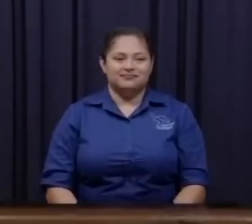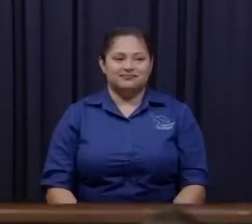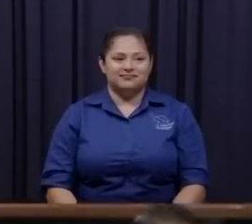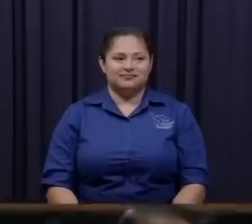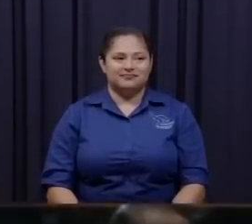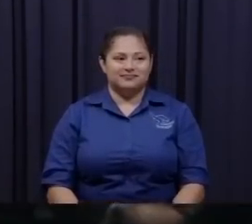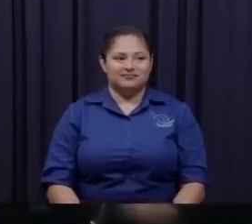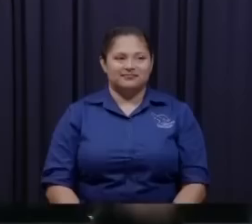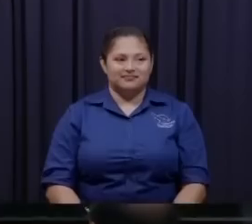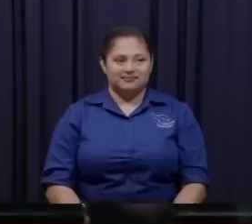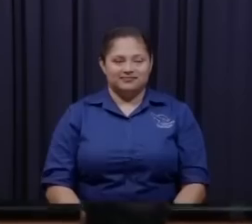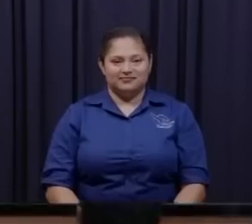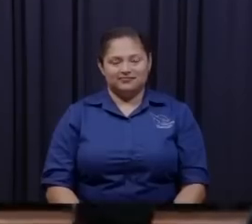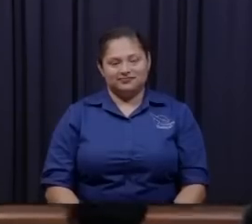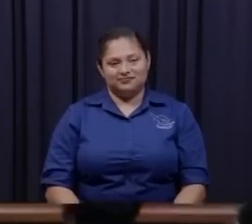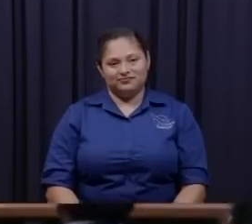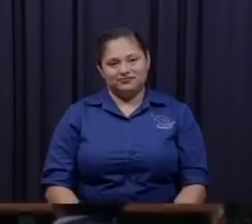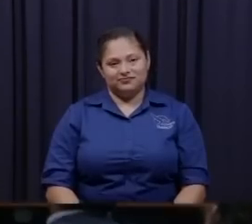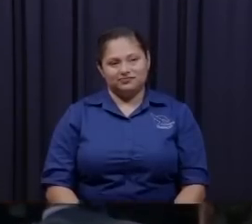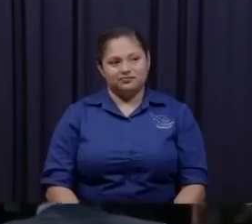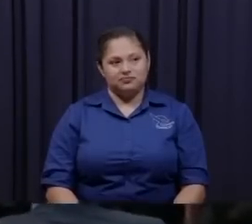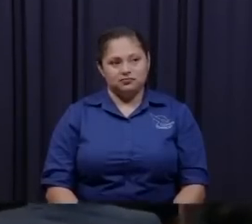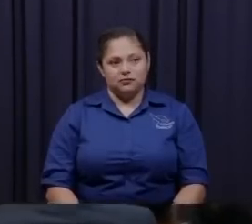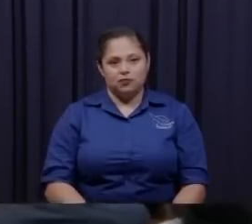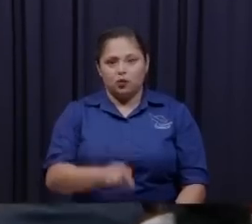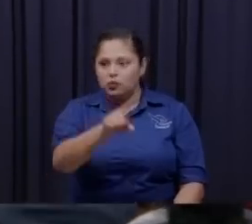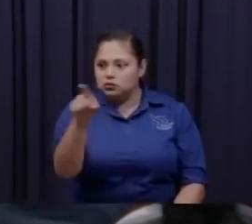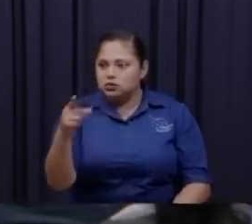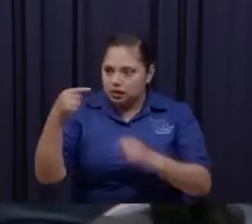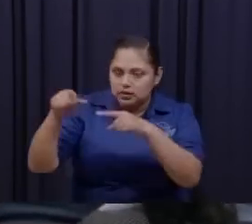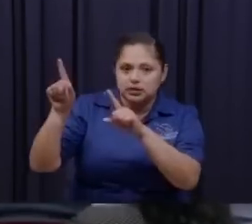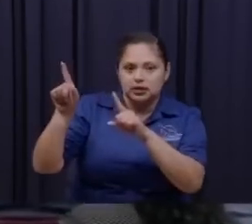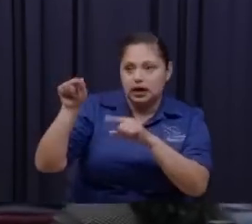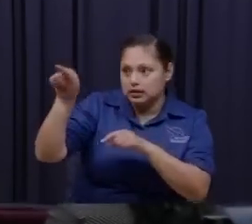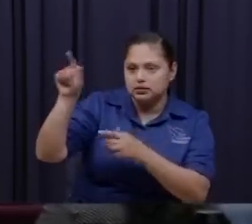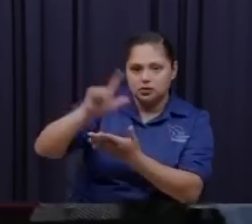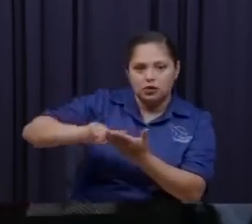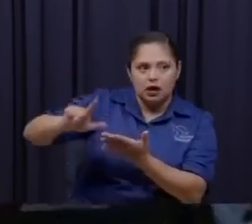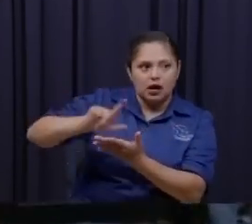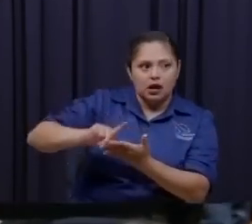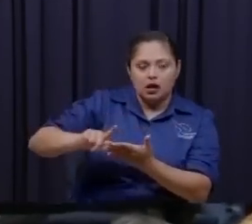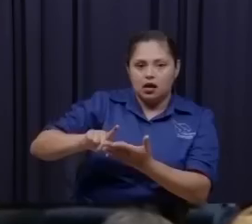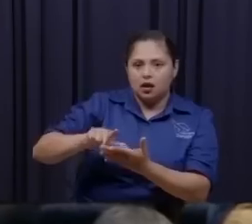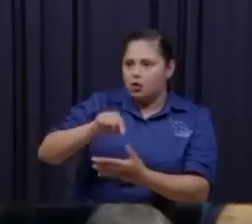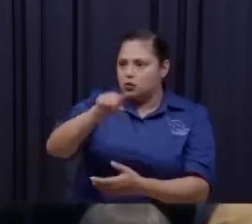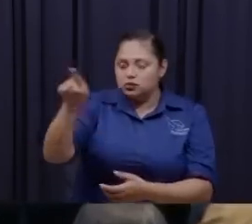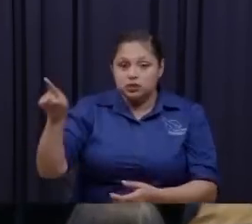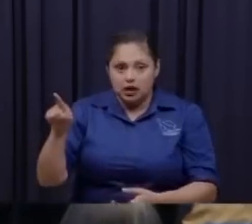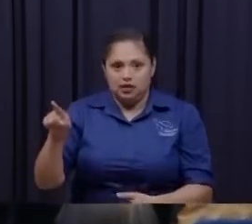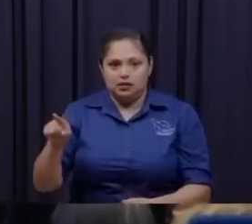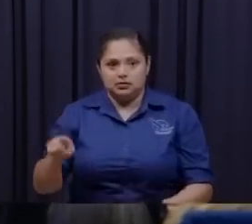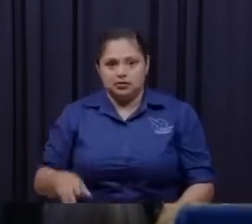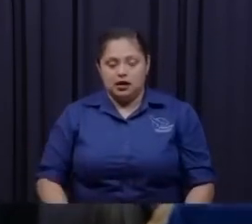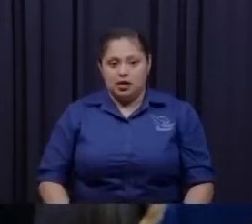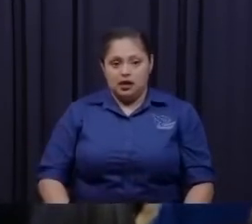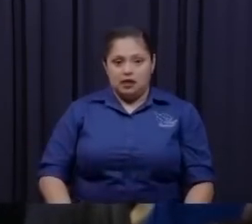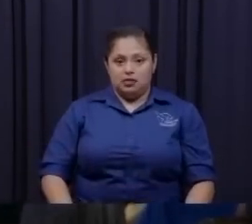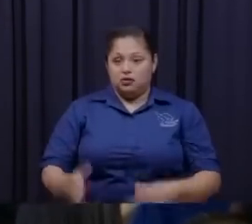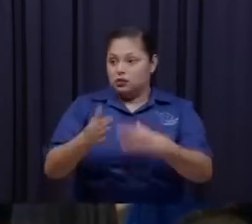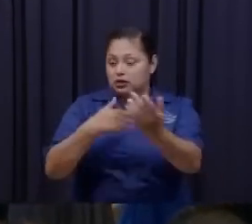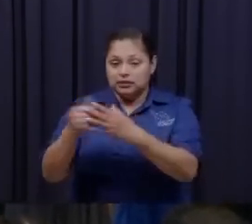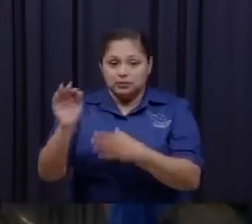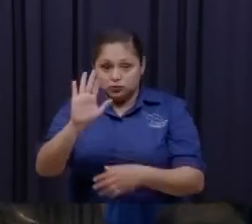No, no fue FedEx ni nada. ¿Ustedes fueron? Sí. ¿A riesgo de sus vidas? Sí.